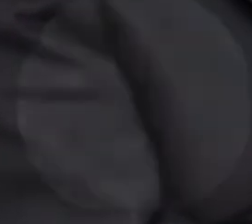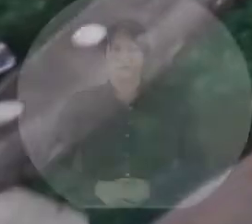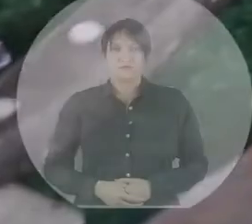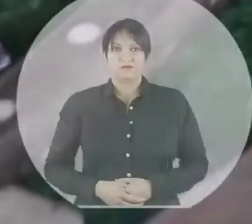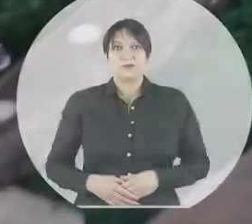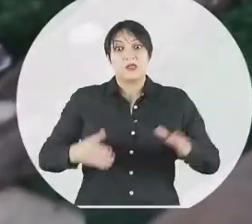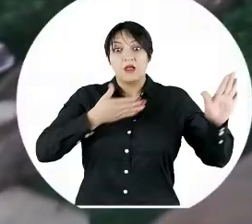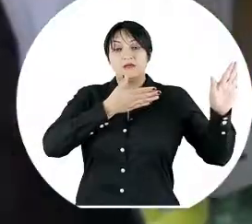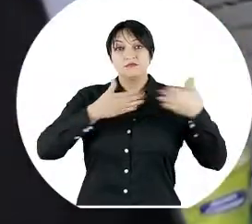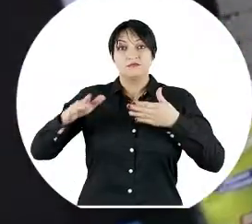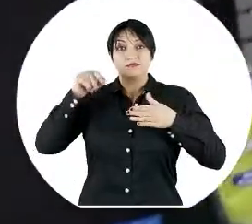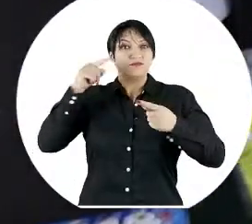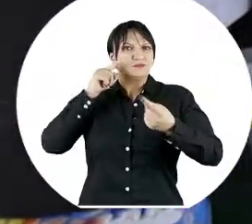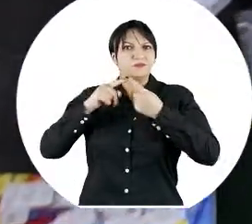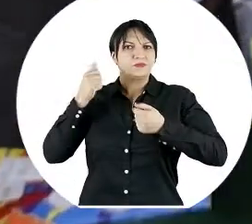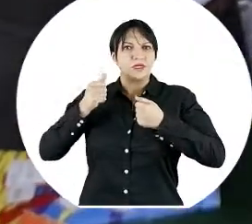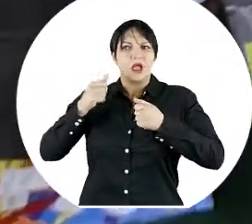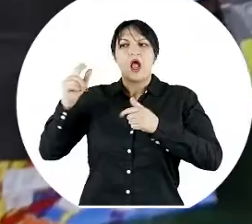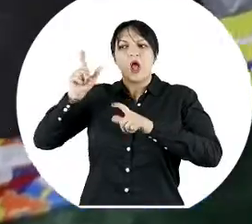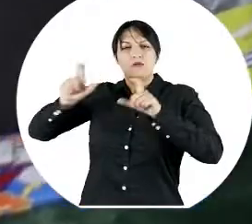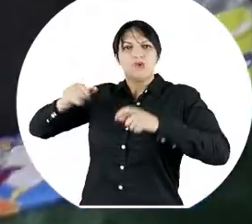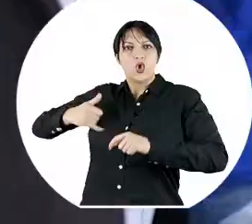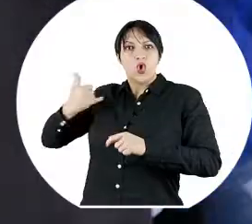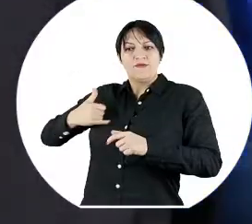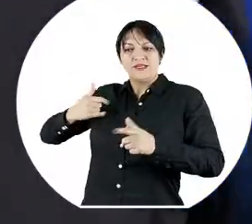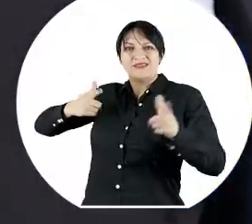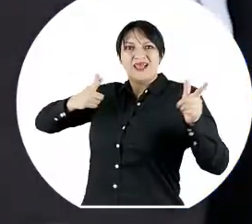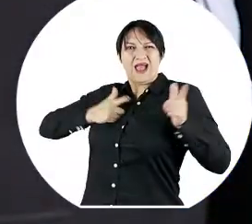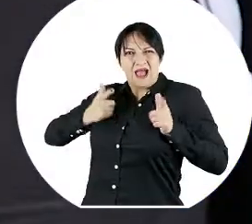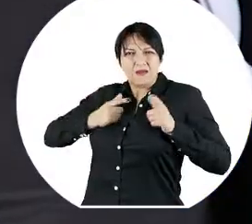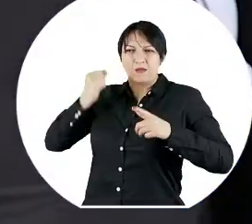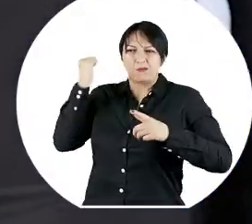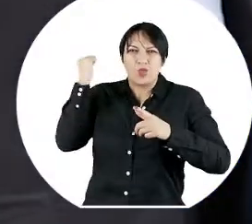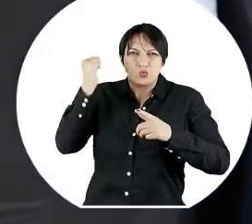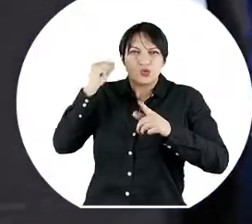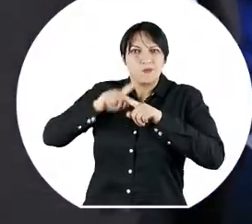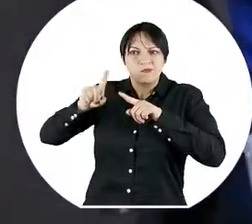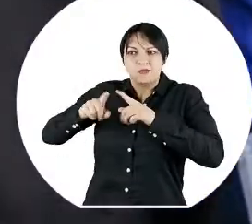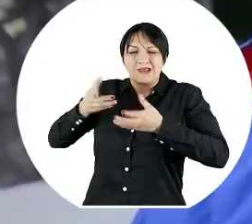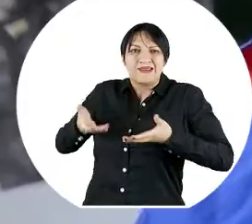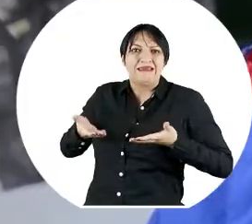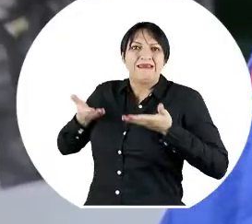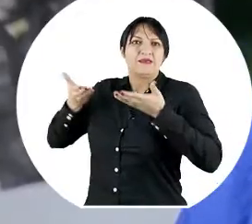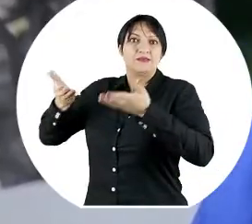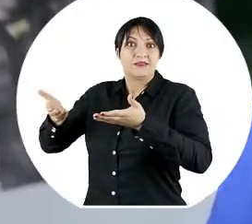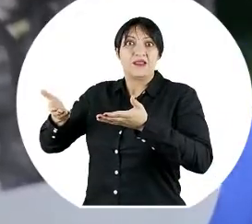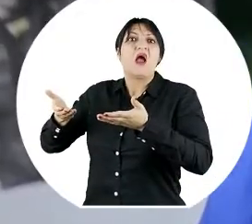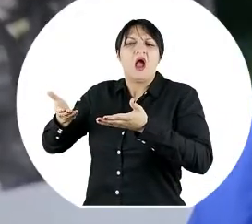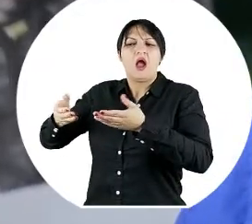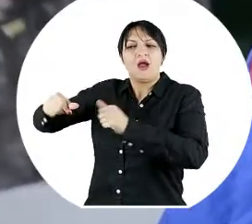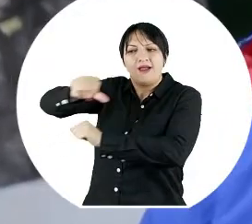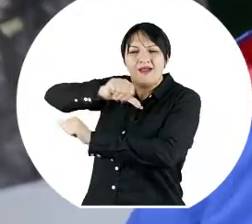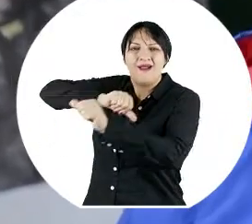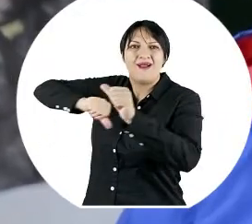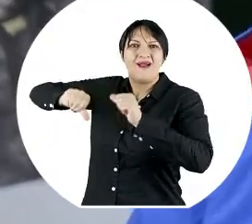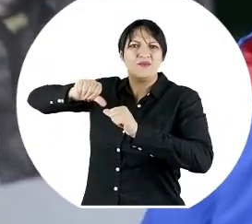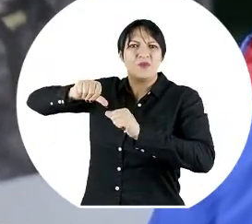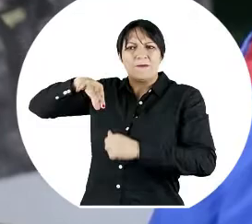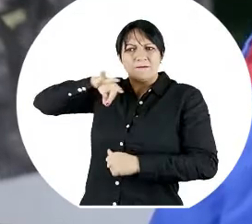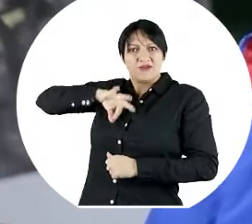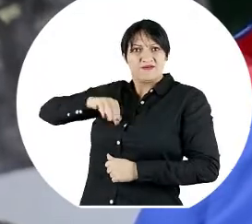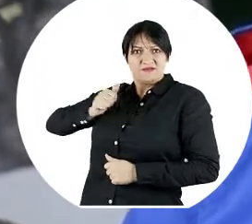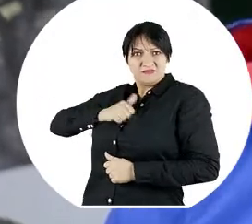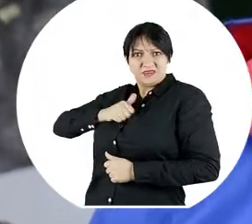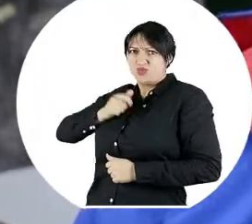el plan Desarme, es incentivar a los jóvenes que si ellos entregan un arma contundente, pueden recibir a cambio